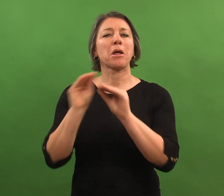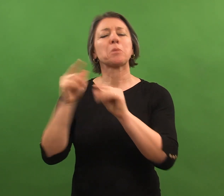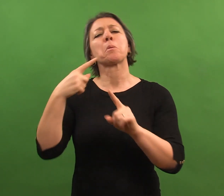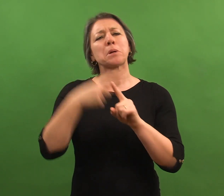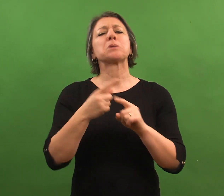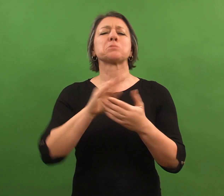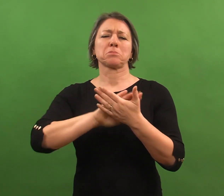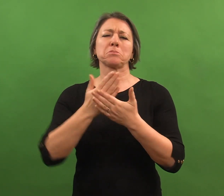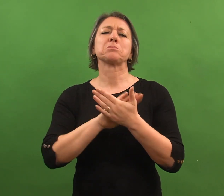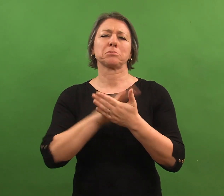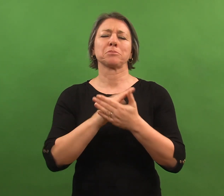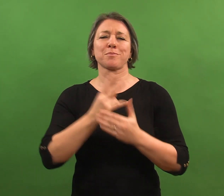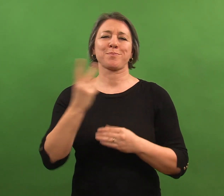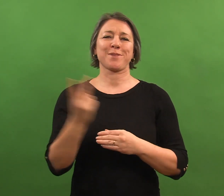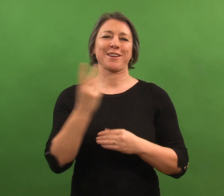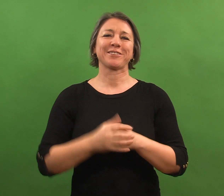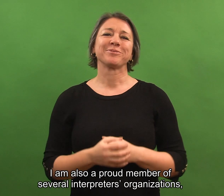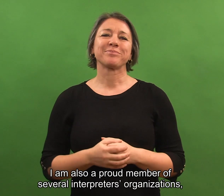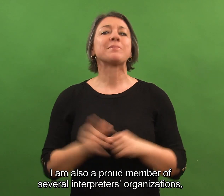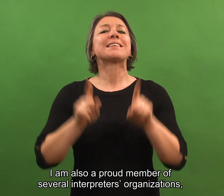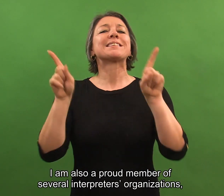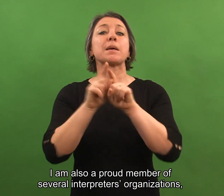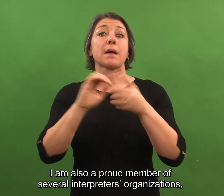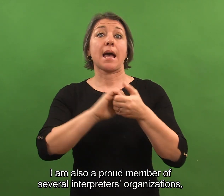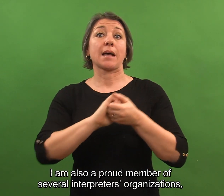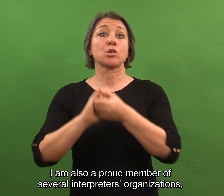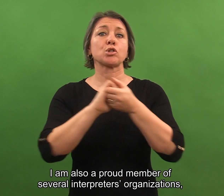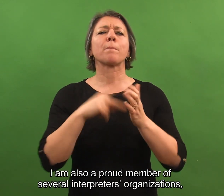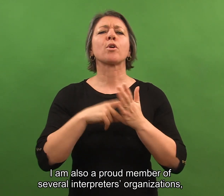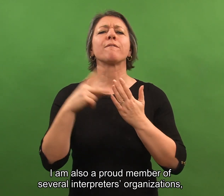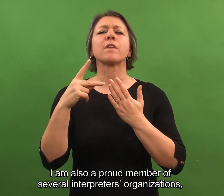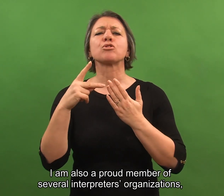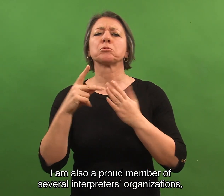en la Facultad de Artes de la Universidad Charles en Praga desde el año 2000.